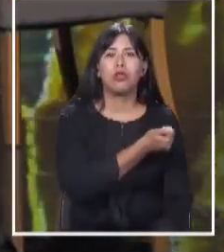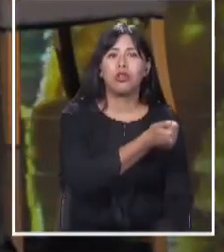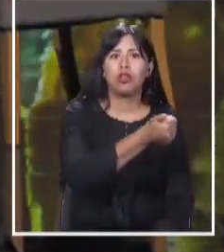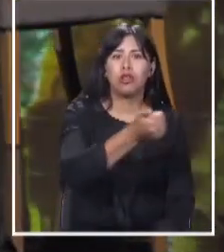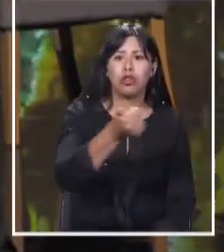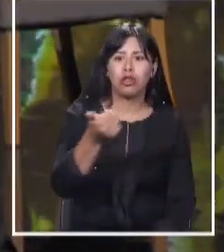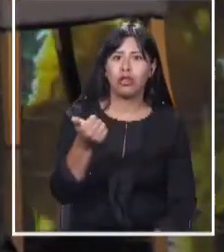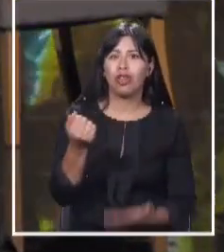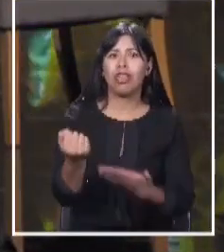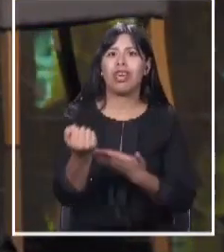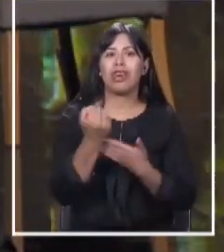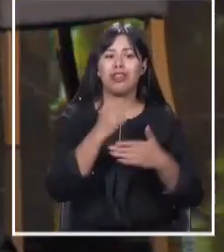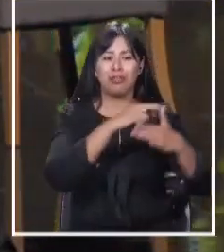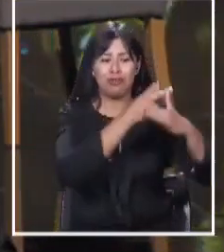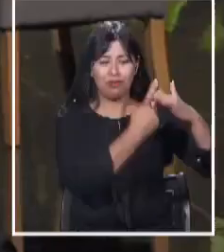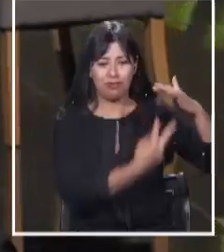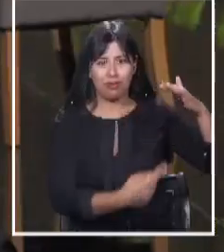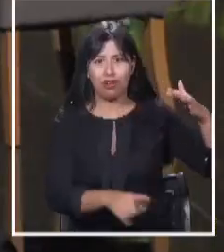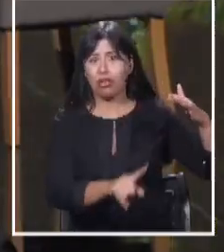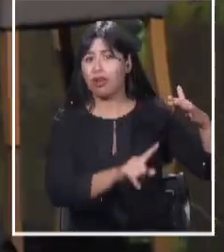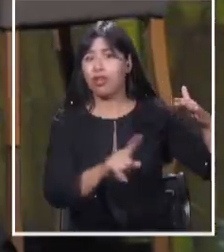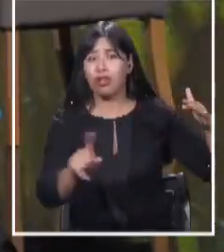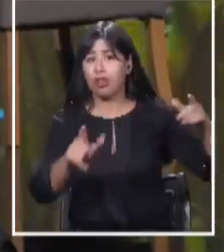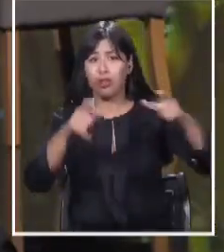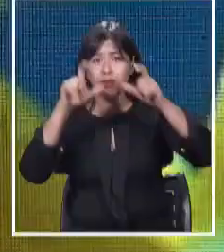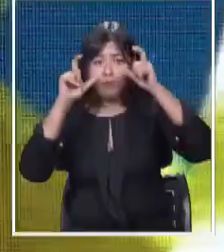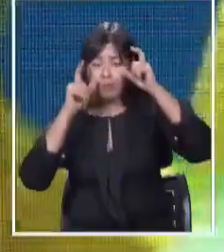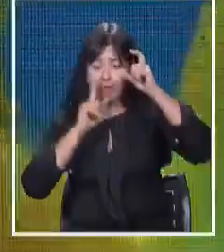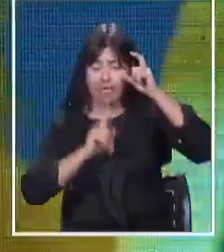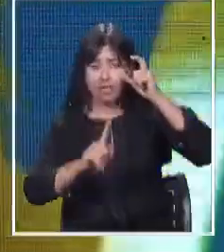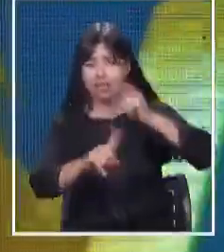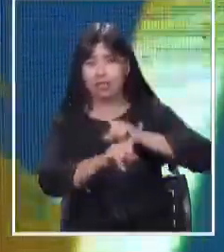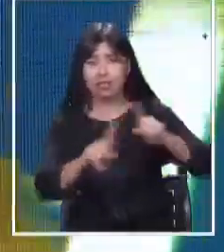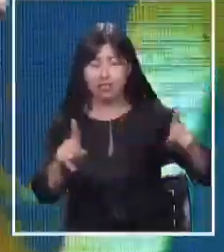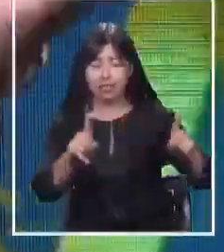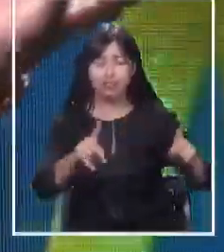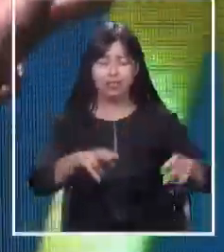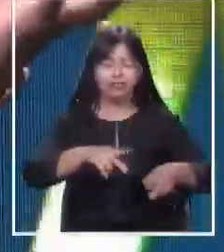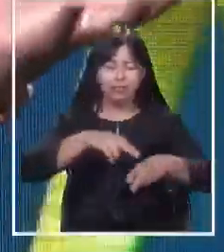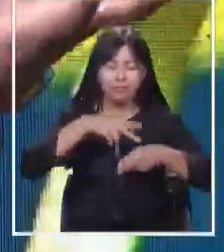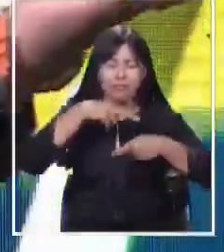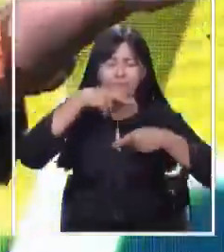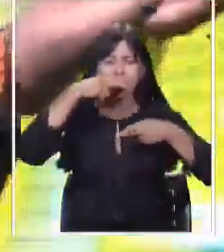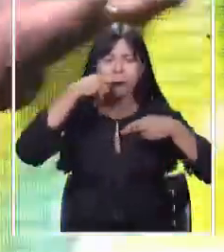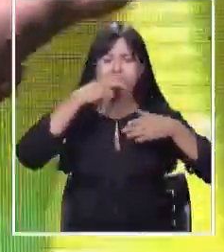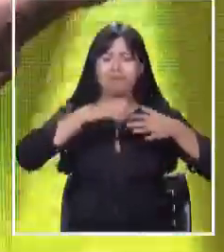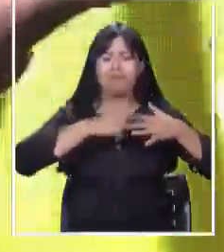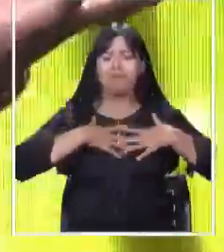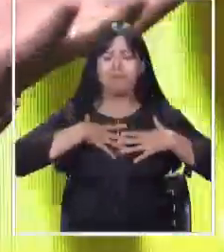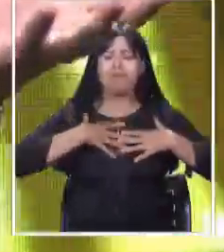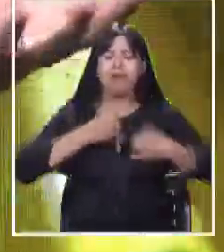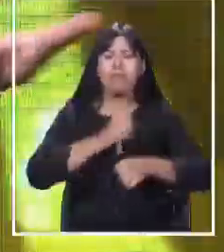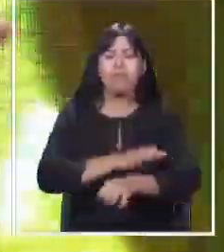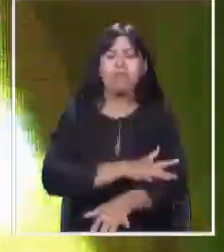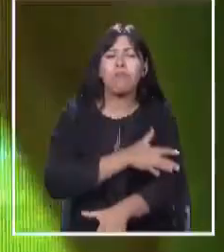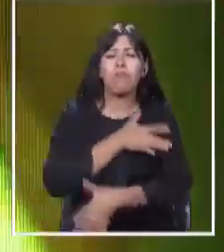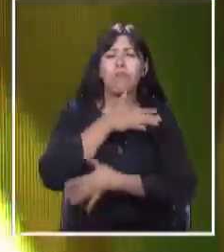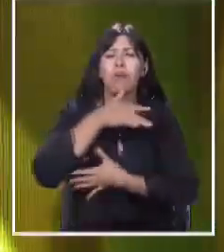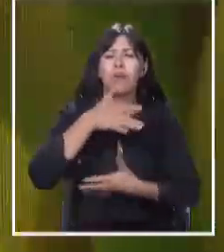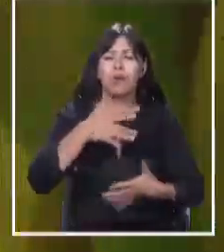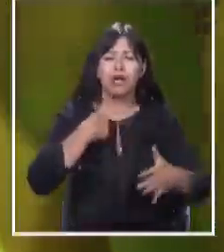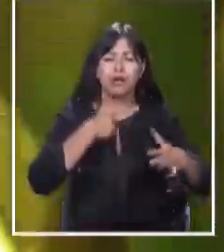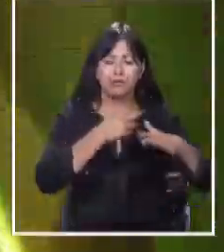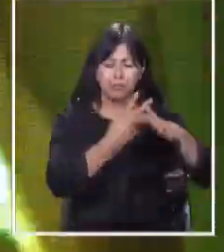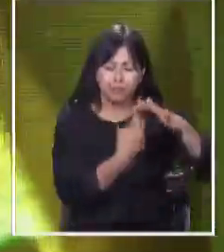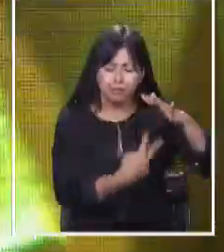bajar. Y no el metaverso, es a mojarse, a sentir el olor, a respirar, a sentir que uno vuela cuando está prácticamente,